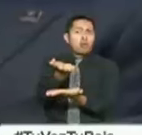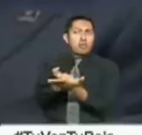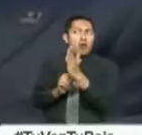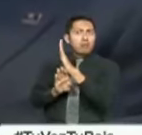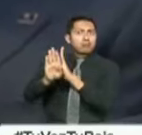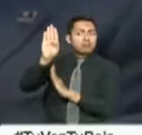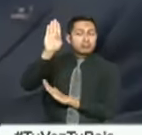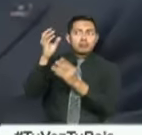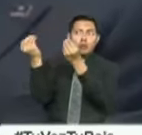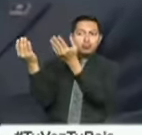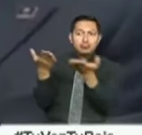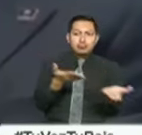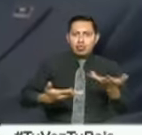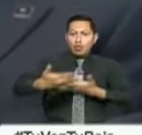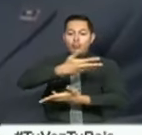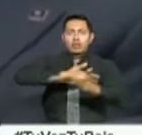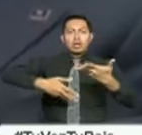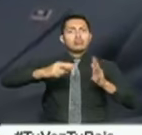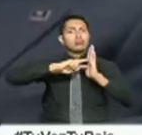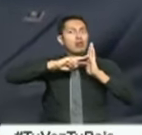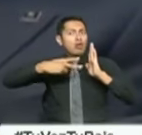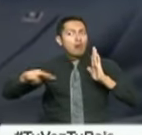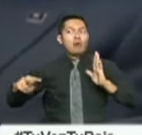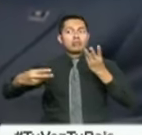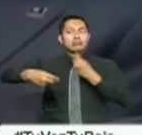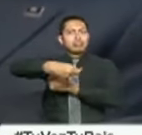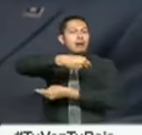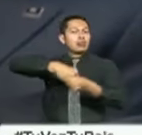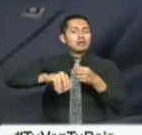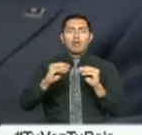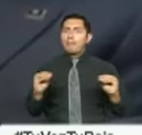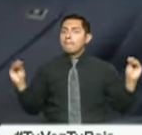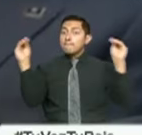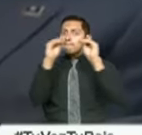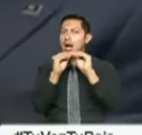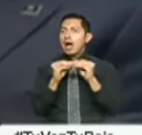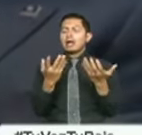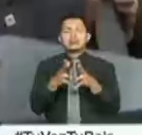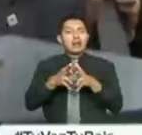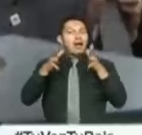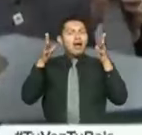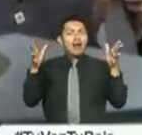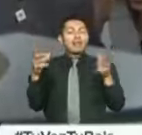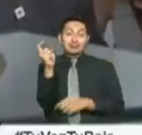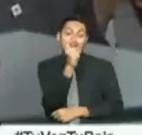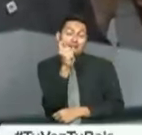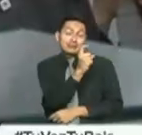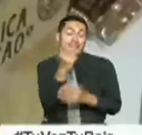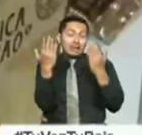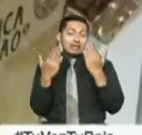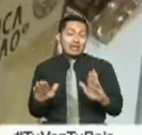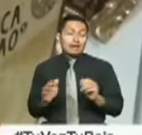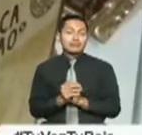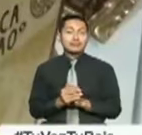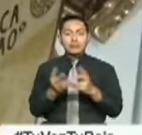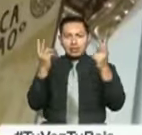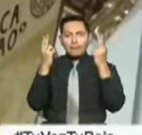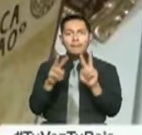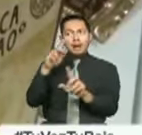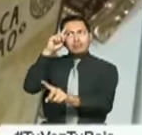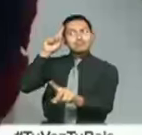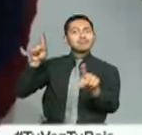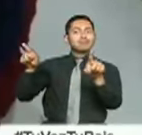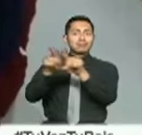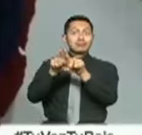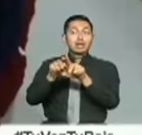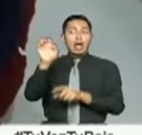tecnológica, inversiones que ya se reciben, pero de una manera mucho más amplia. el poder gozar de una